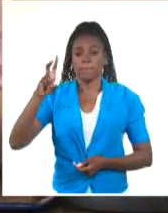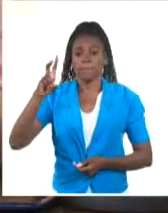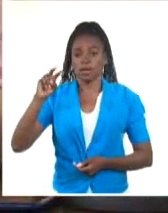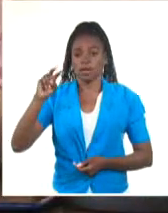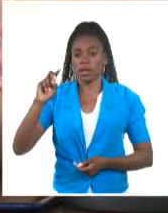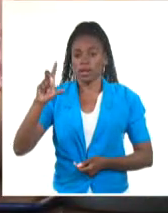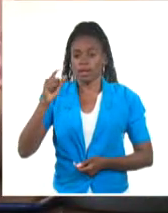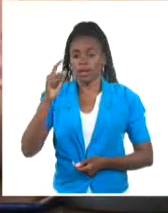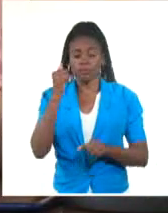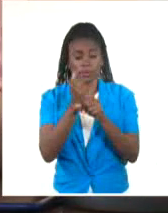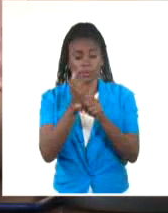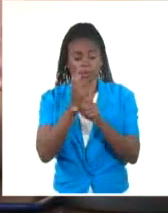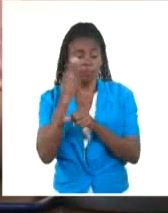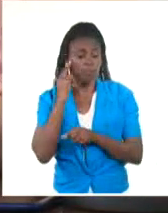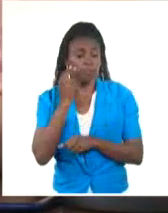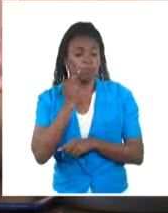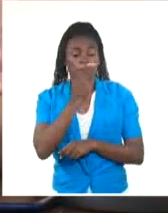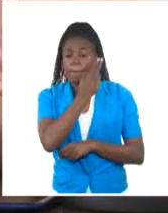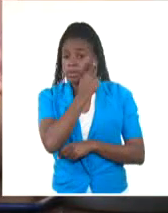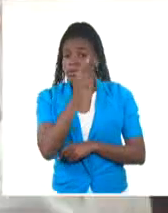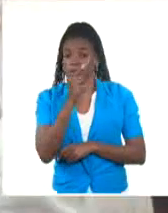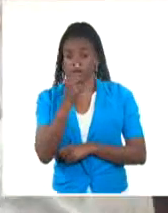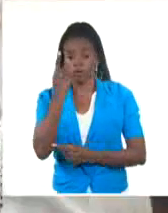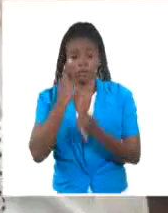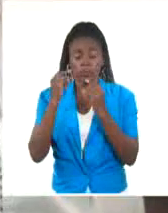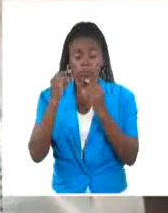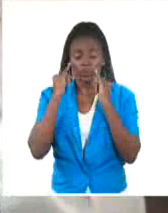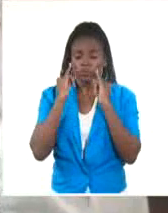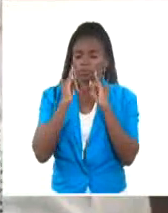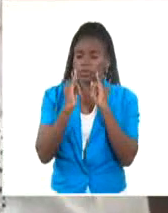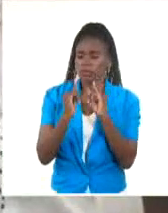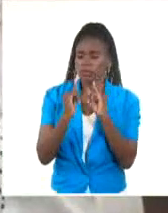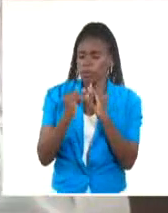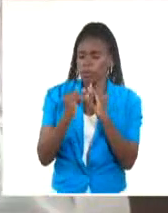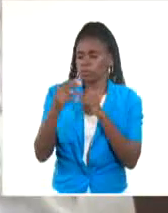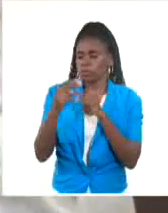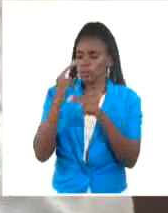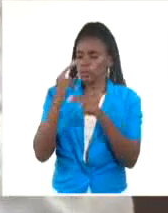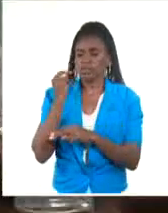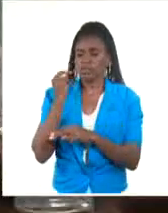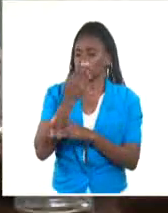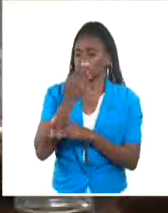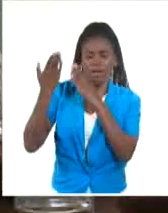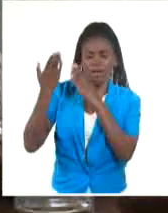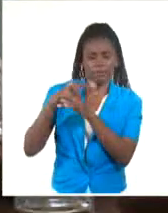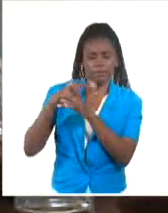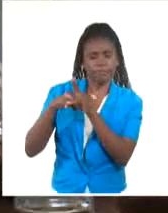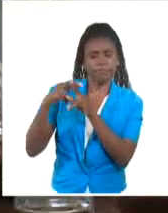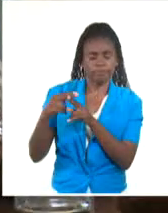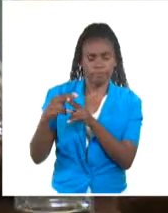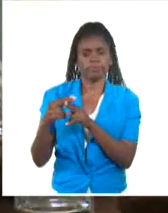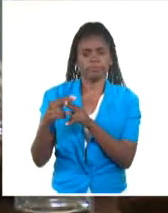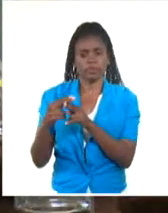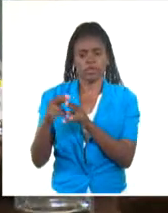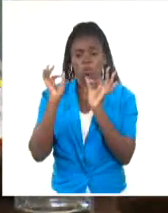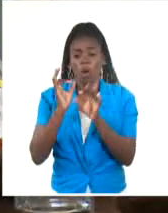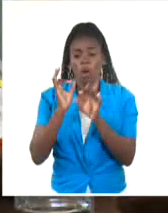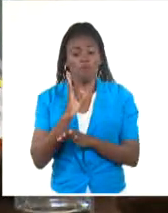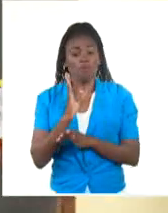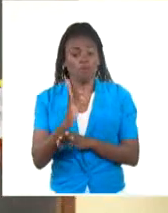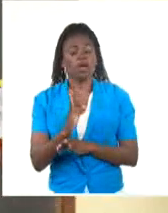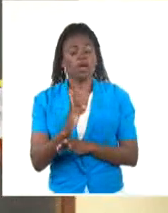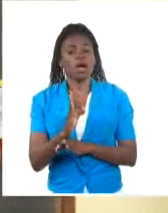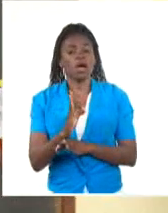aseguró que la tarea de investigar y compilar informaciones para la edición crítica de las obras del apóstol es ardua y gratificante, así como fiel al legado de José